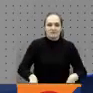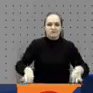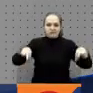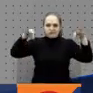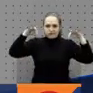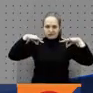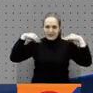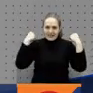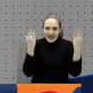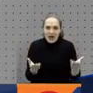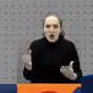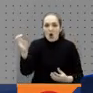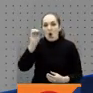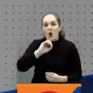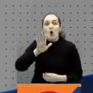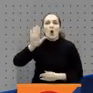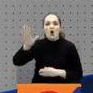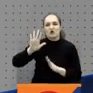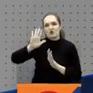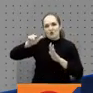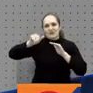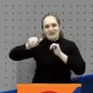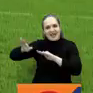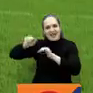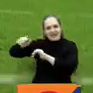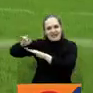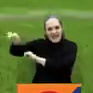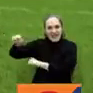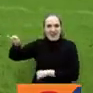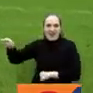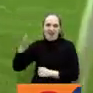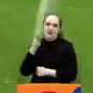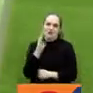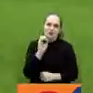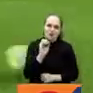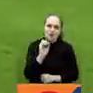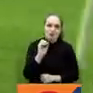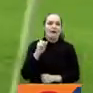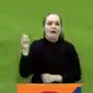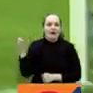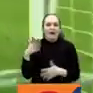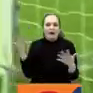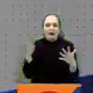obsequio. O el baile de la estrella musical y las caderas del señor. Que entre otras cosas y